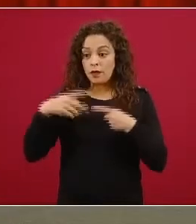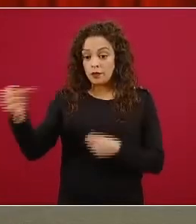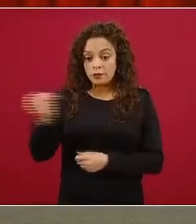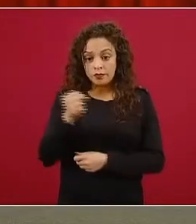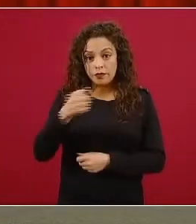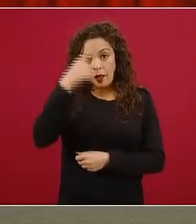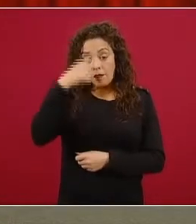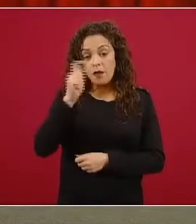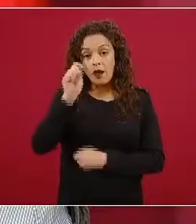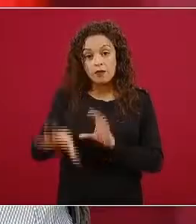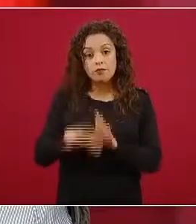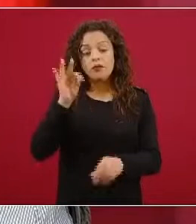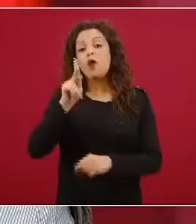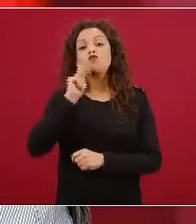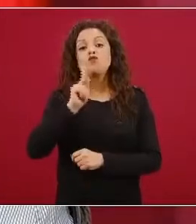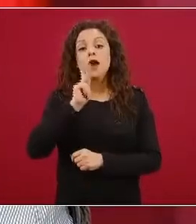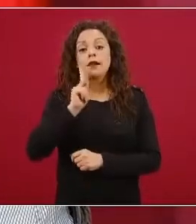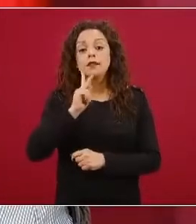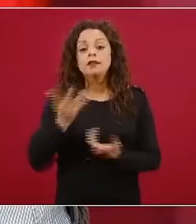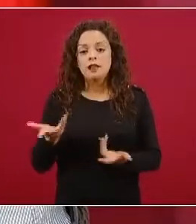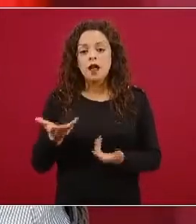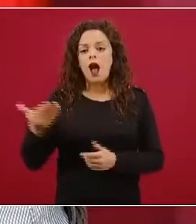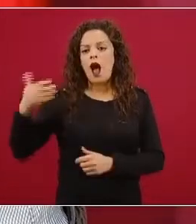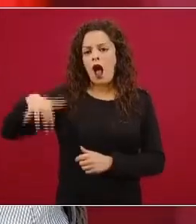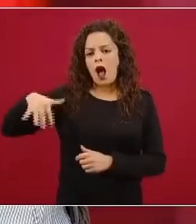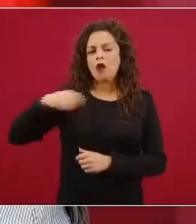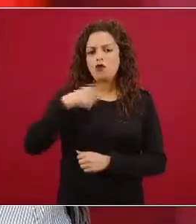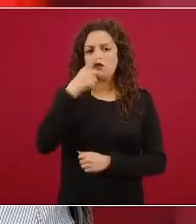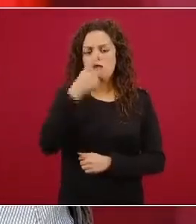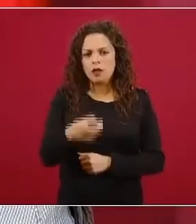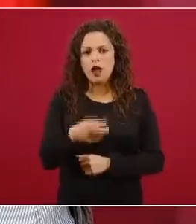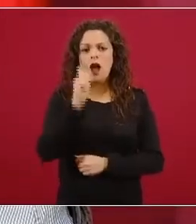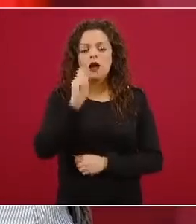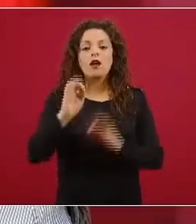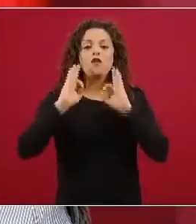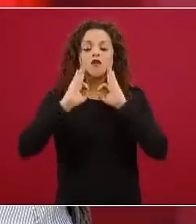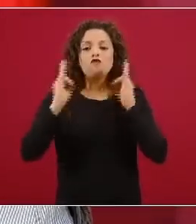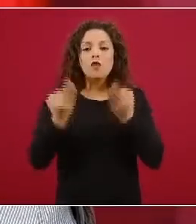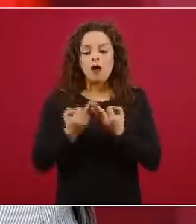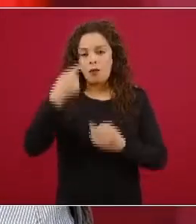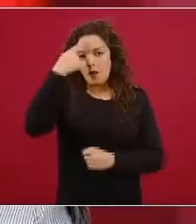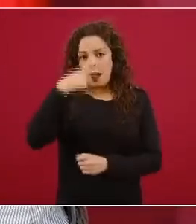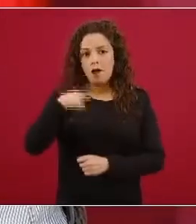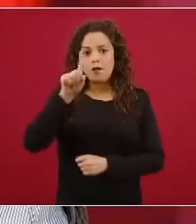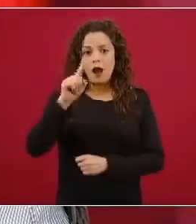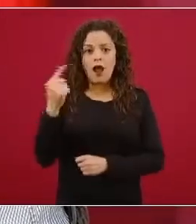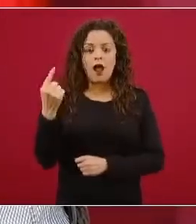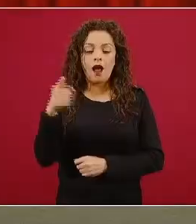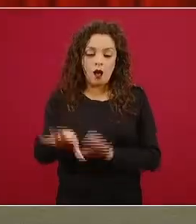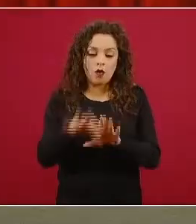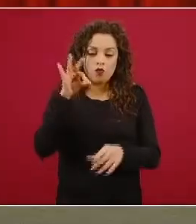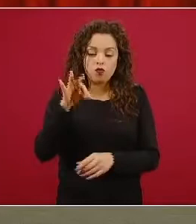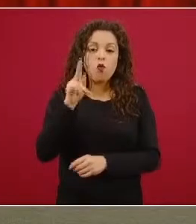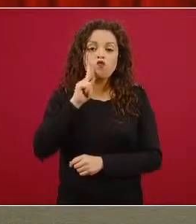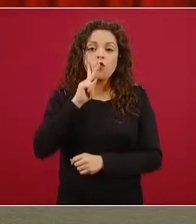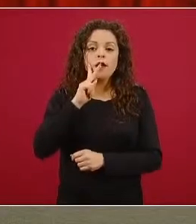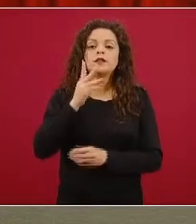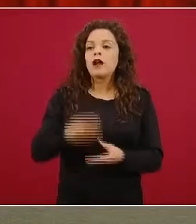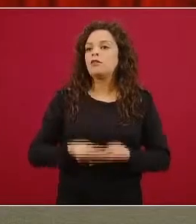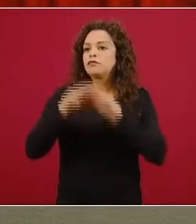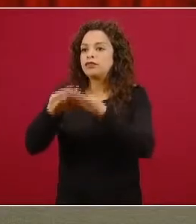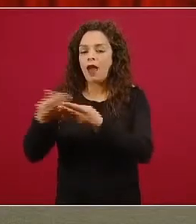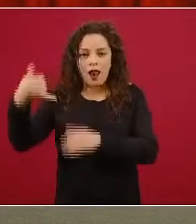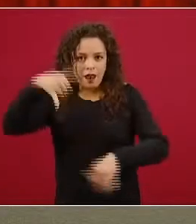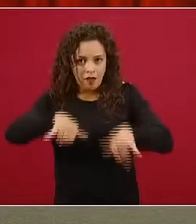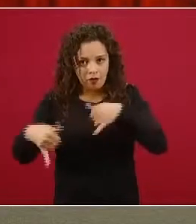habíamos comentado ya en algún momento un poco cuál era el mecanismo por el cual una muestra llega a un laboratorio. La